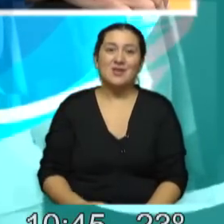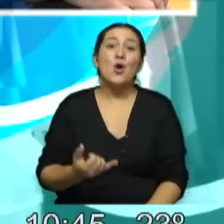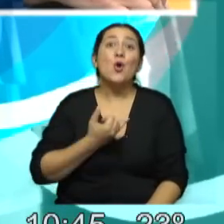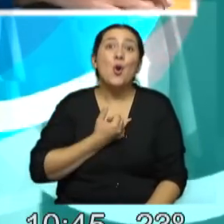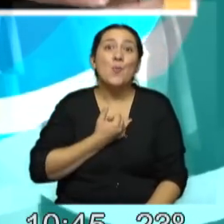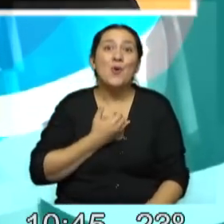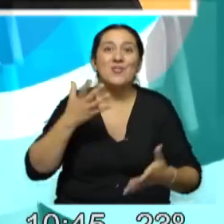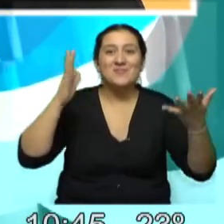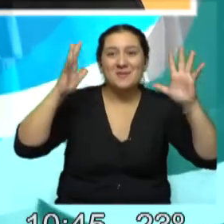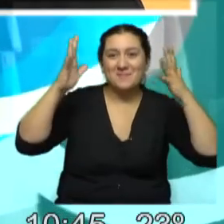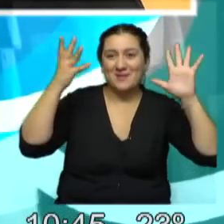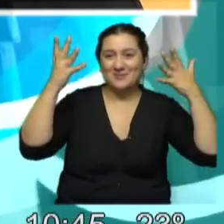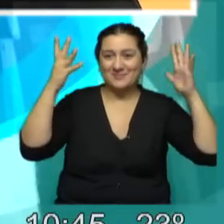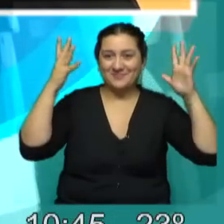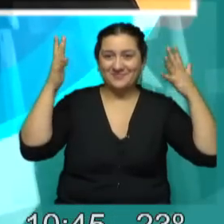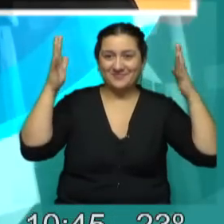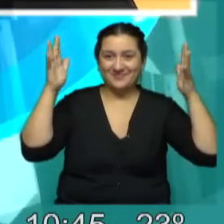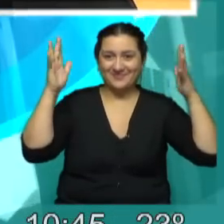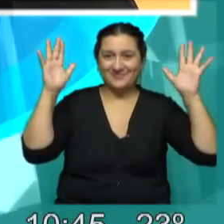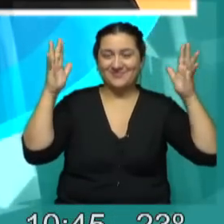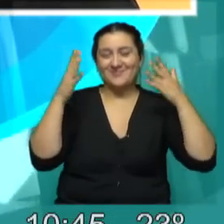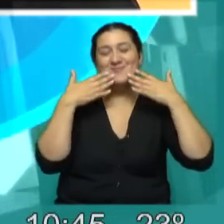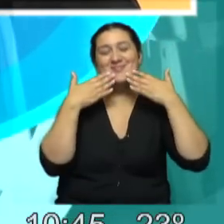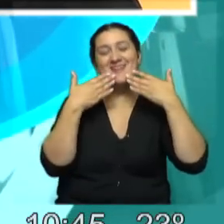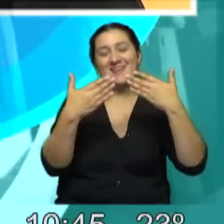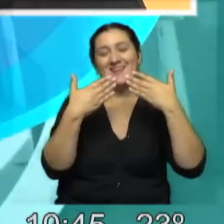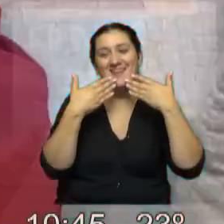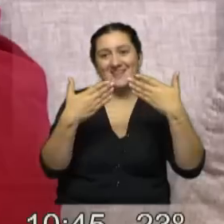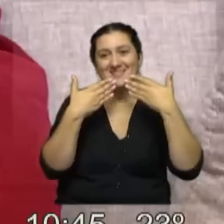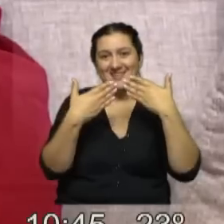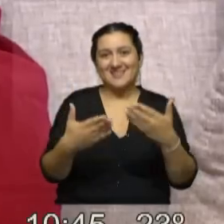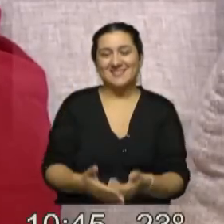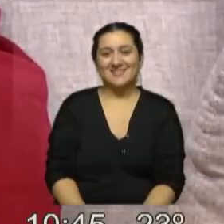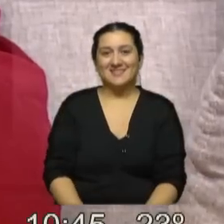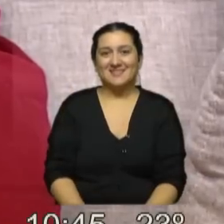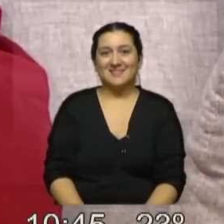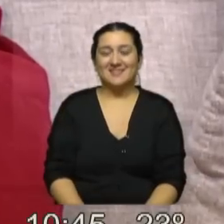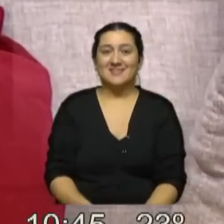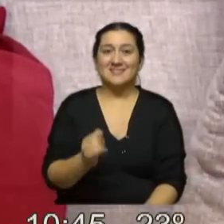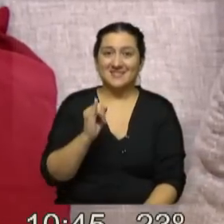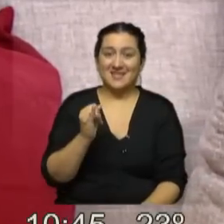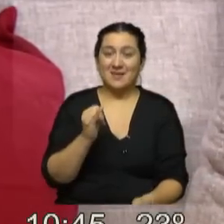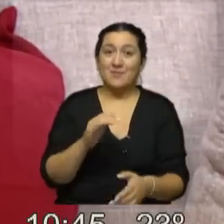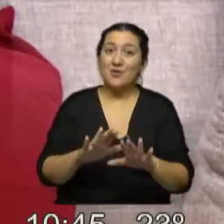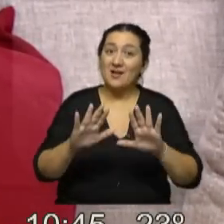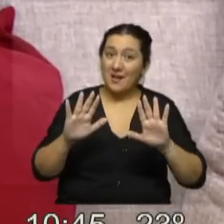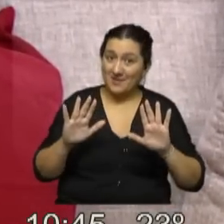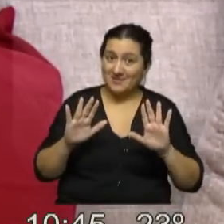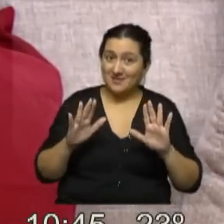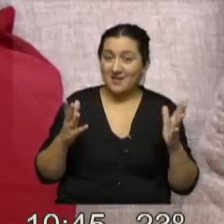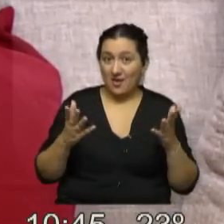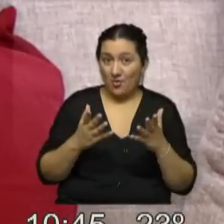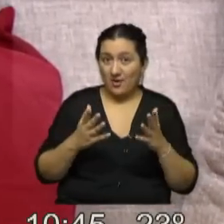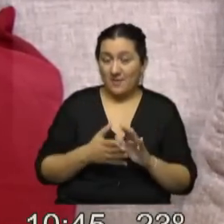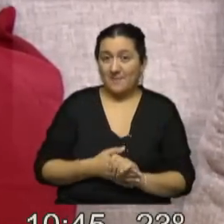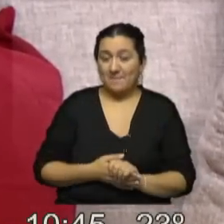fuerte aplauso para Carolina gracias Carolina pero capaz que ahora